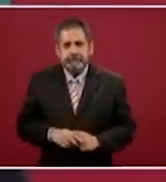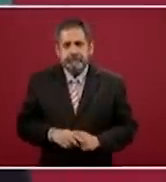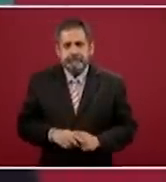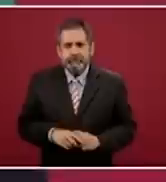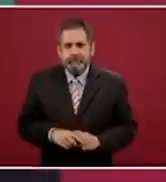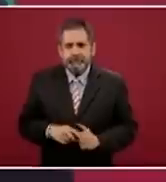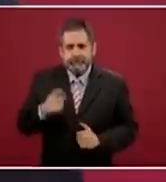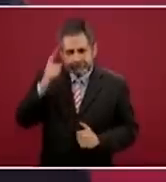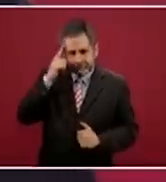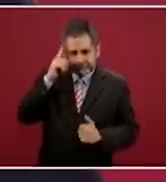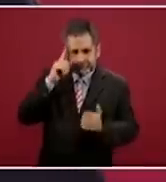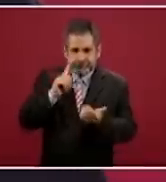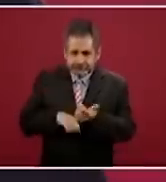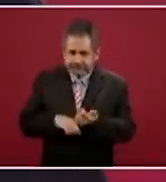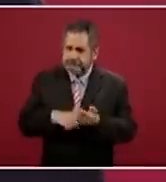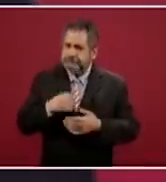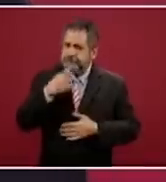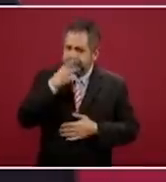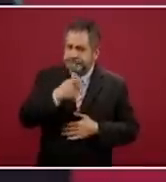que se diga